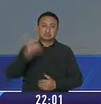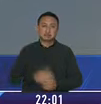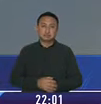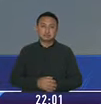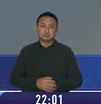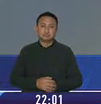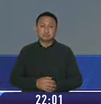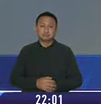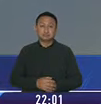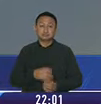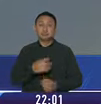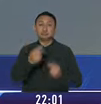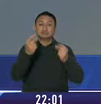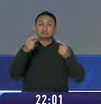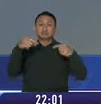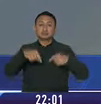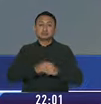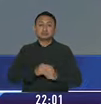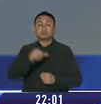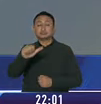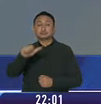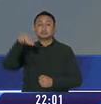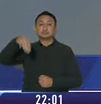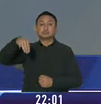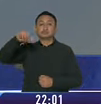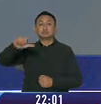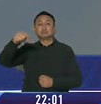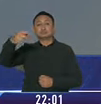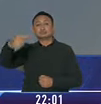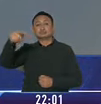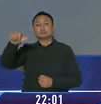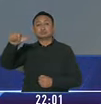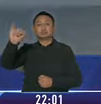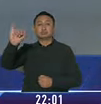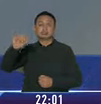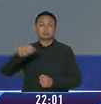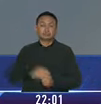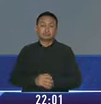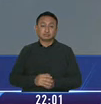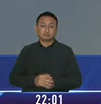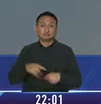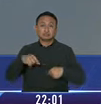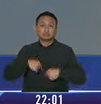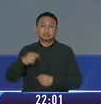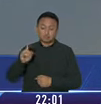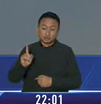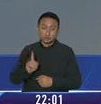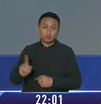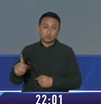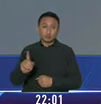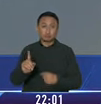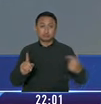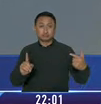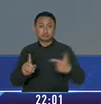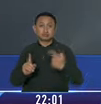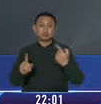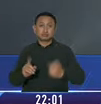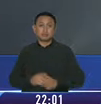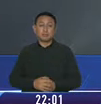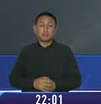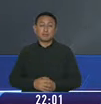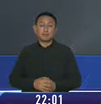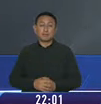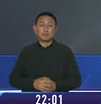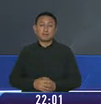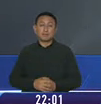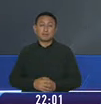ocurrió en escasos segundos en Amagasí de El Inca, al norte de Quito. El ciudadano caminaba cuando lo sorprendieron los delincuentes. Como